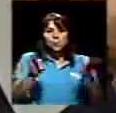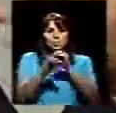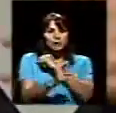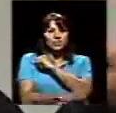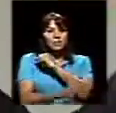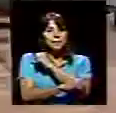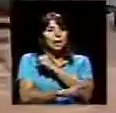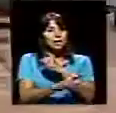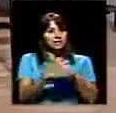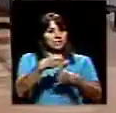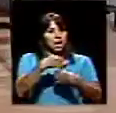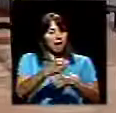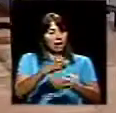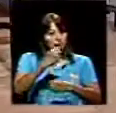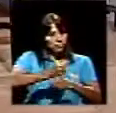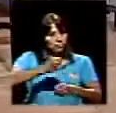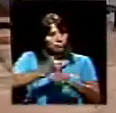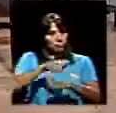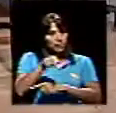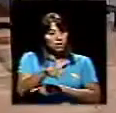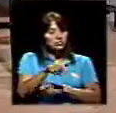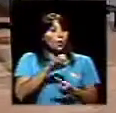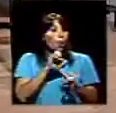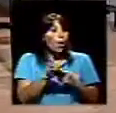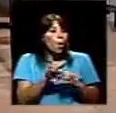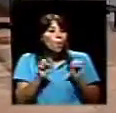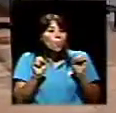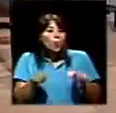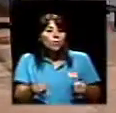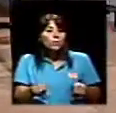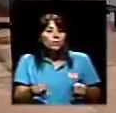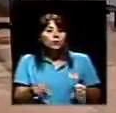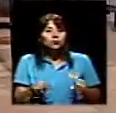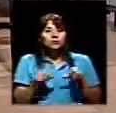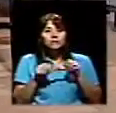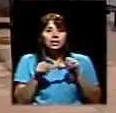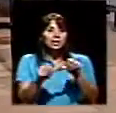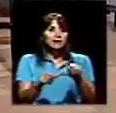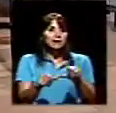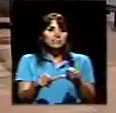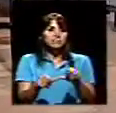ellas, o podemos seguir navegando